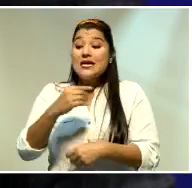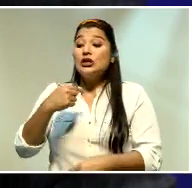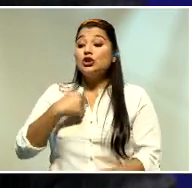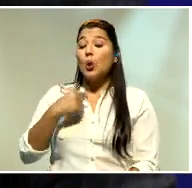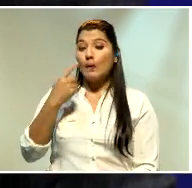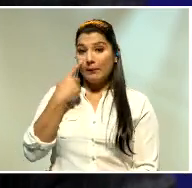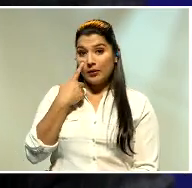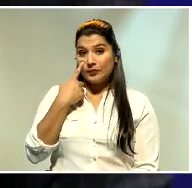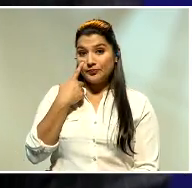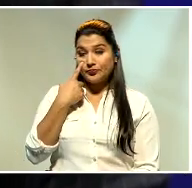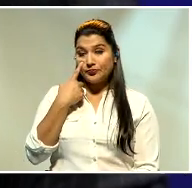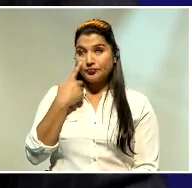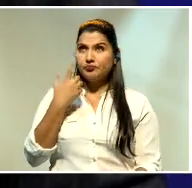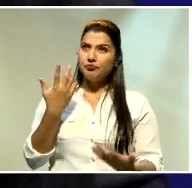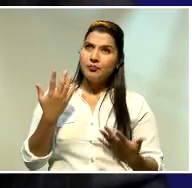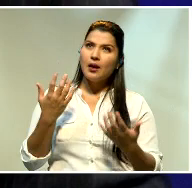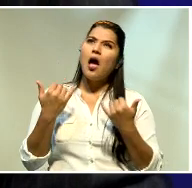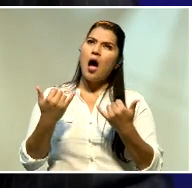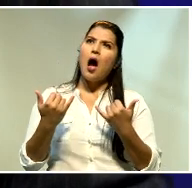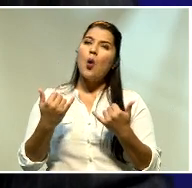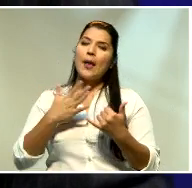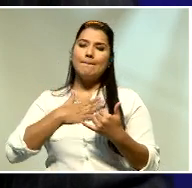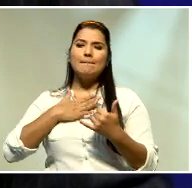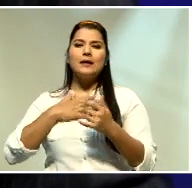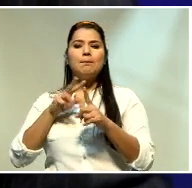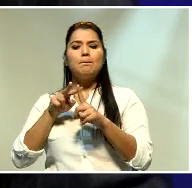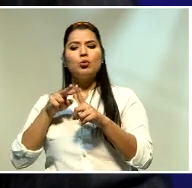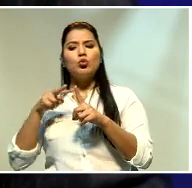es, ahora, también mi enfoque es,